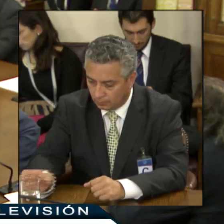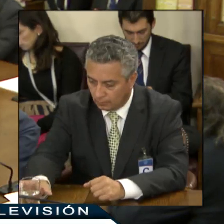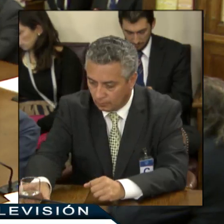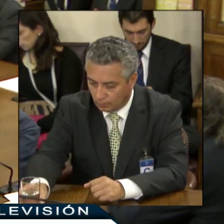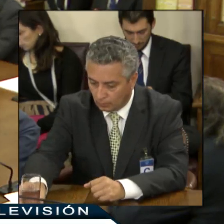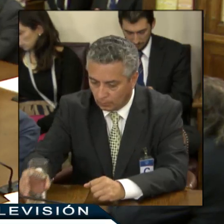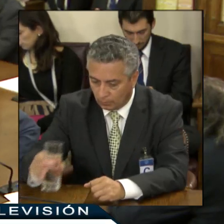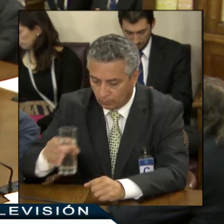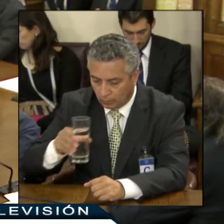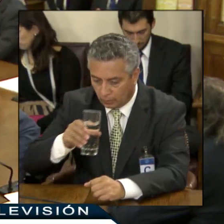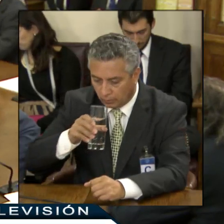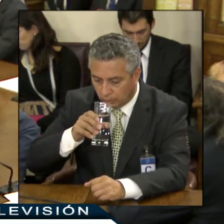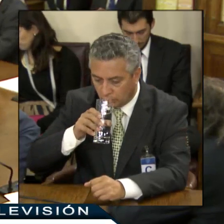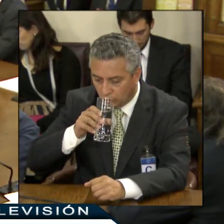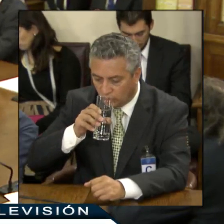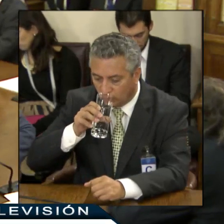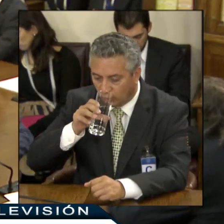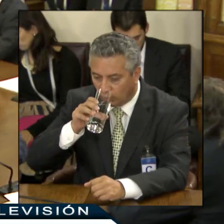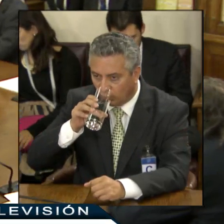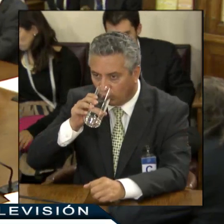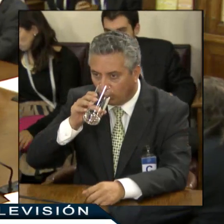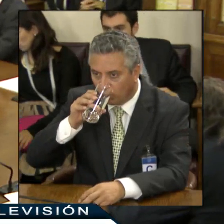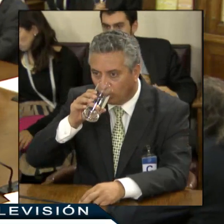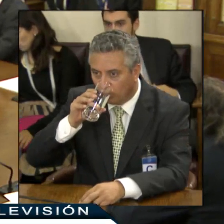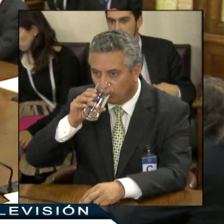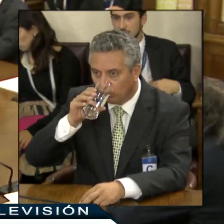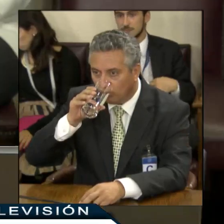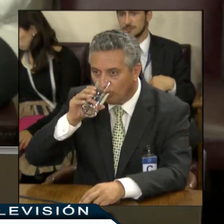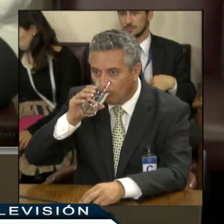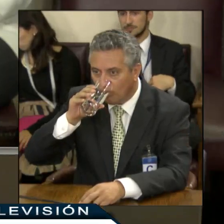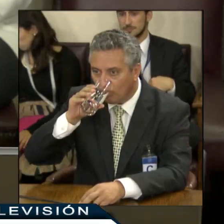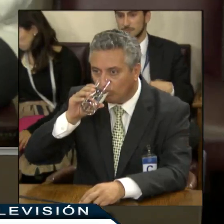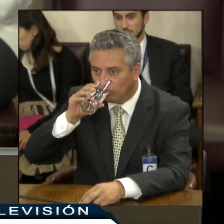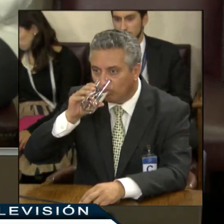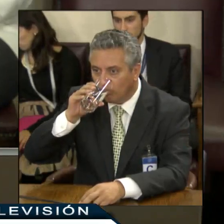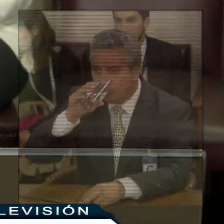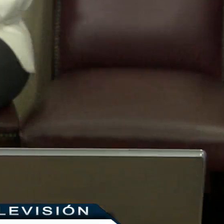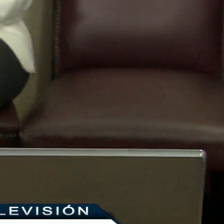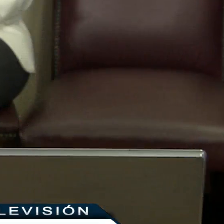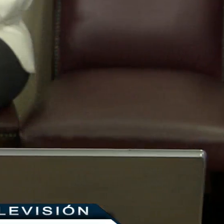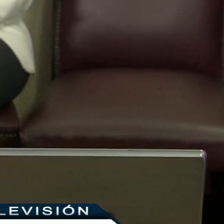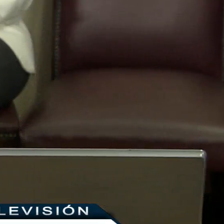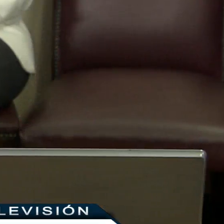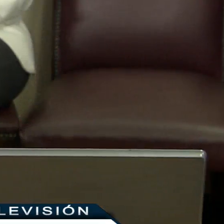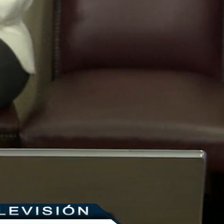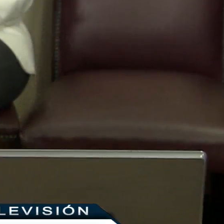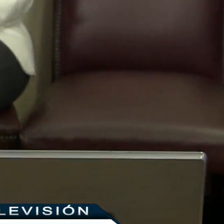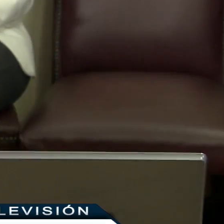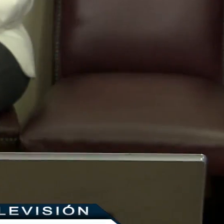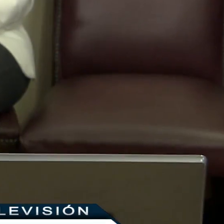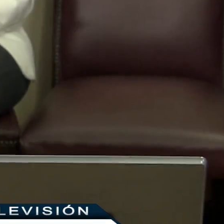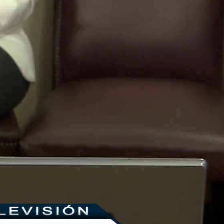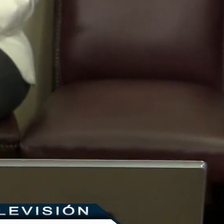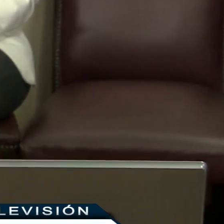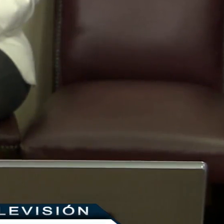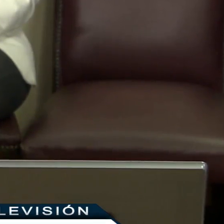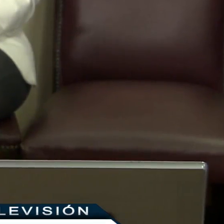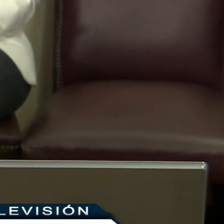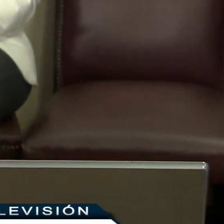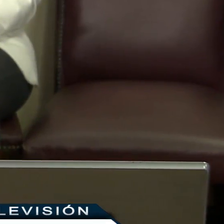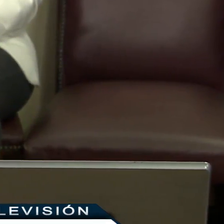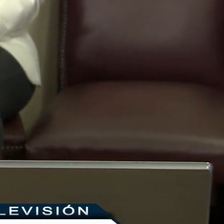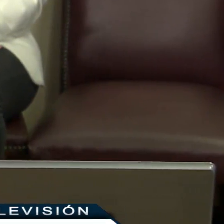gente deí que mencionó usted muy Unidos a la niña sorda conozco bueno